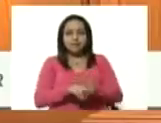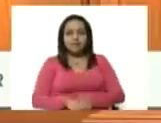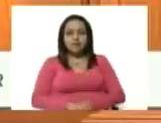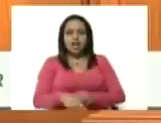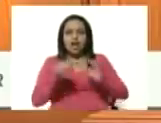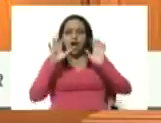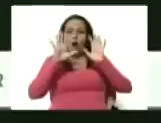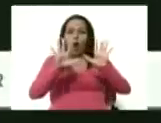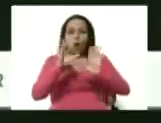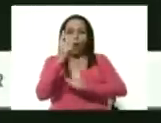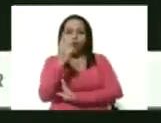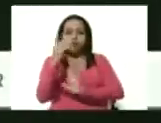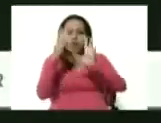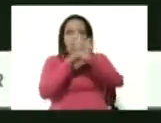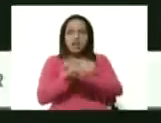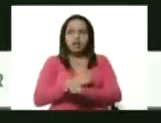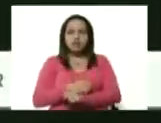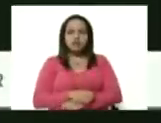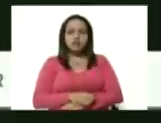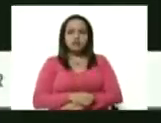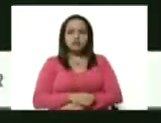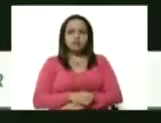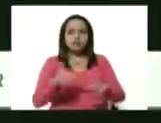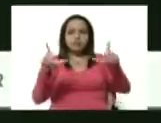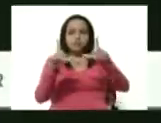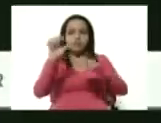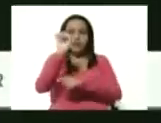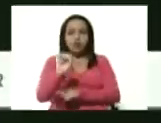noche por Telesur y TV Medio Mundo.